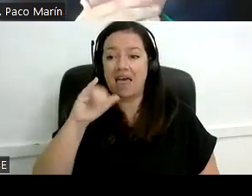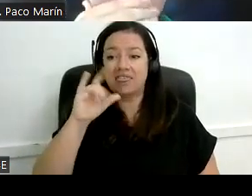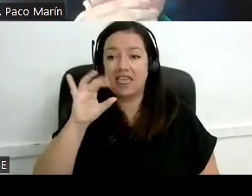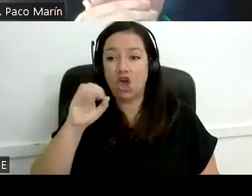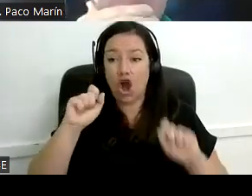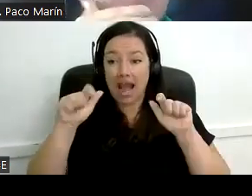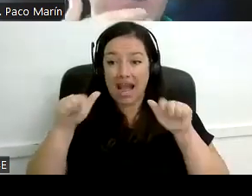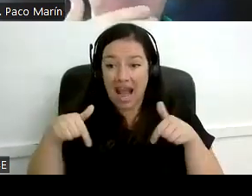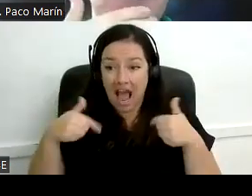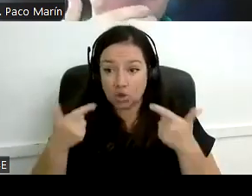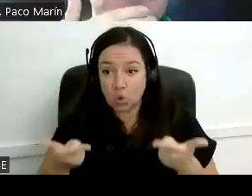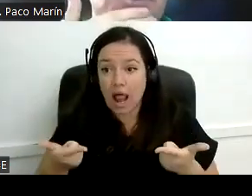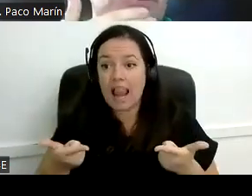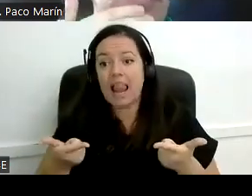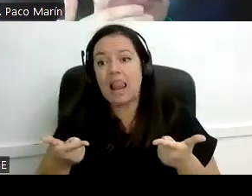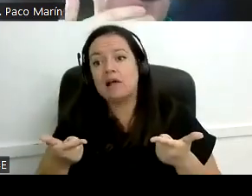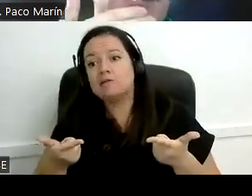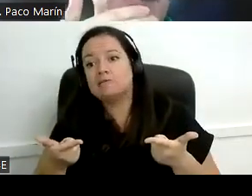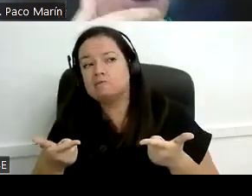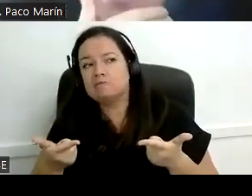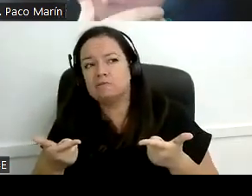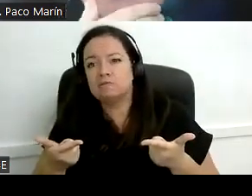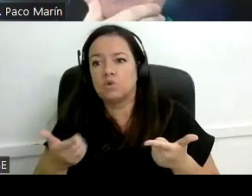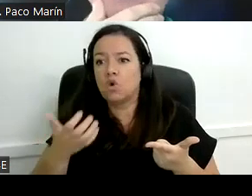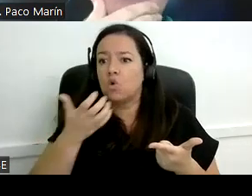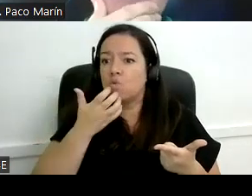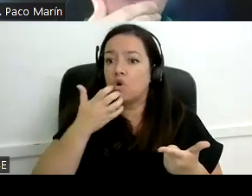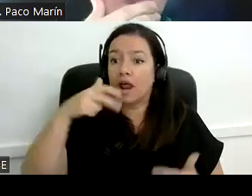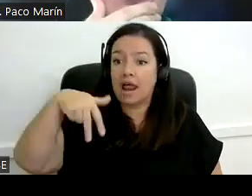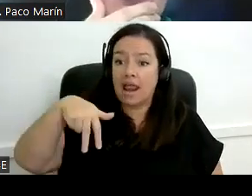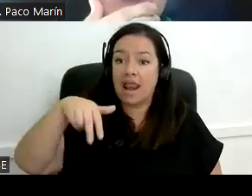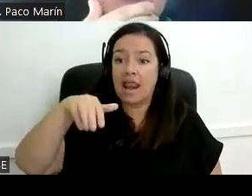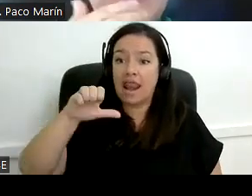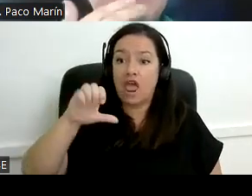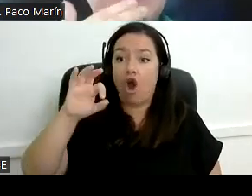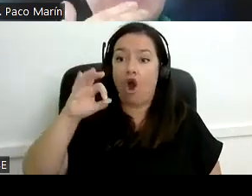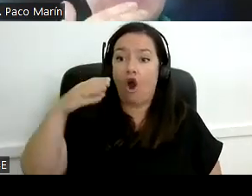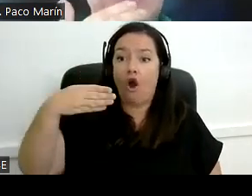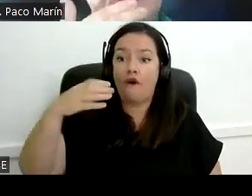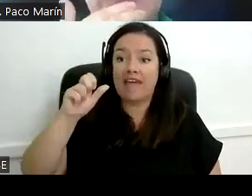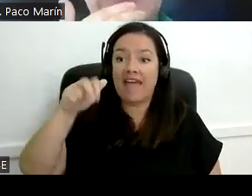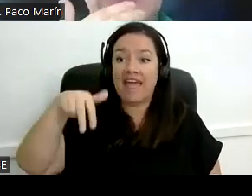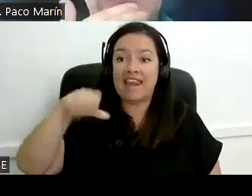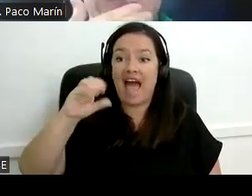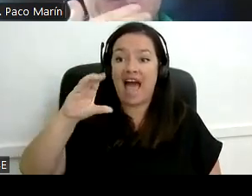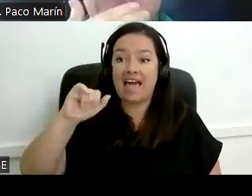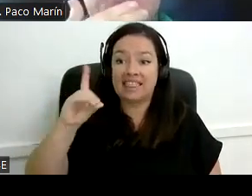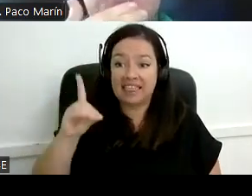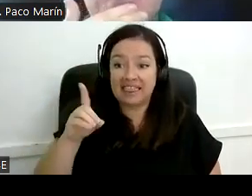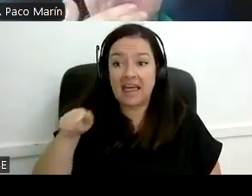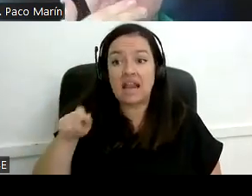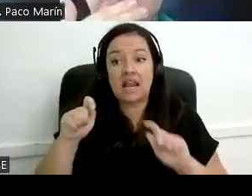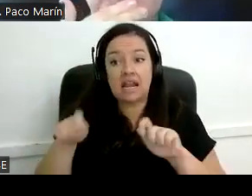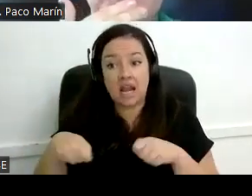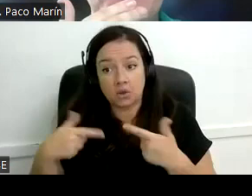natural, pues, bueno, podemos utilizar, por ejemplo, el Neovianacid. Neovianacid es un producto natural que